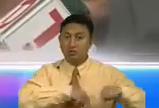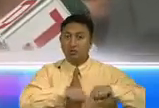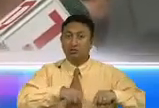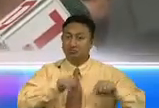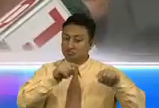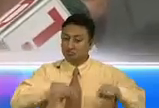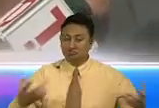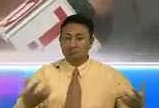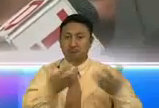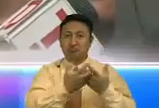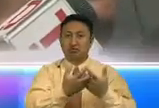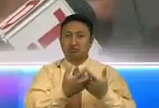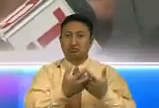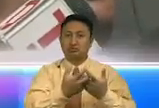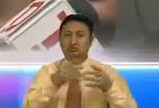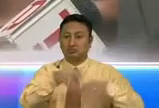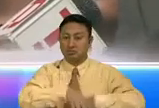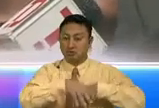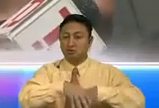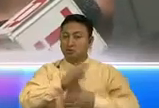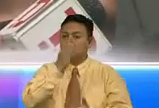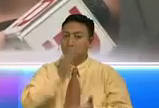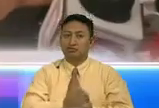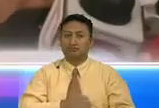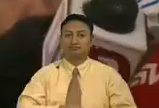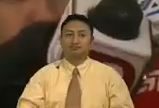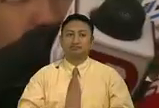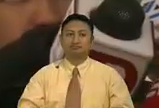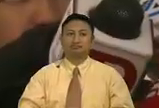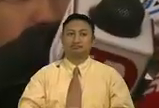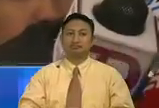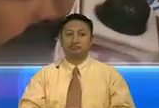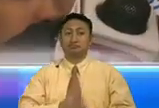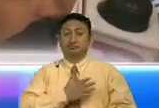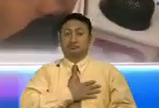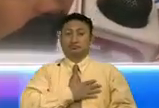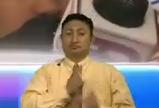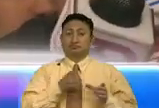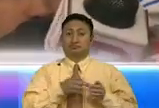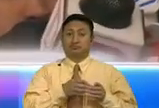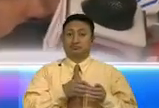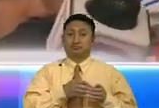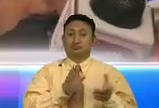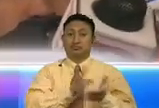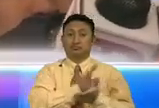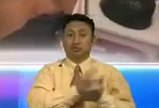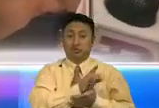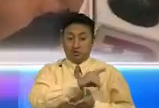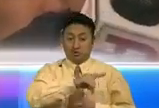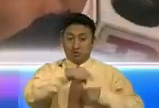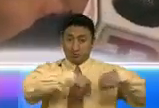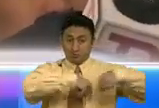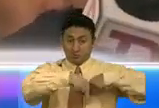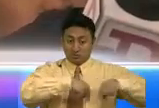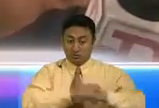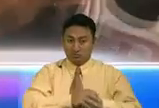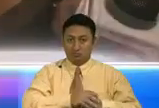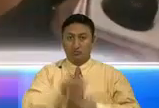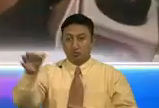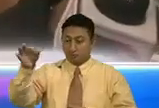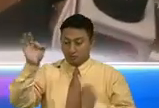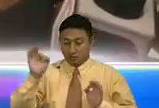mantiene unida y seguirá en su misma posición. Al menos mi sector como transporte escolar continuará en la lucha hasta cuando se dé por escrito el documento.